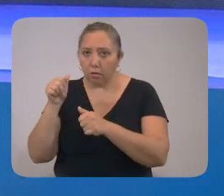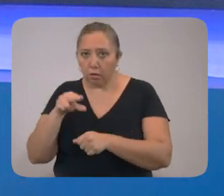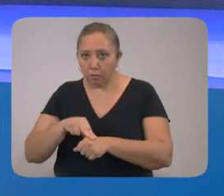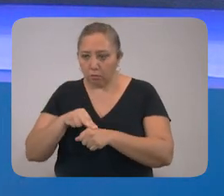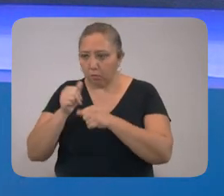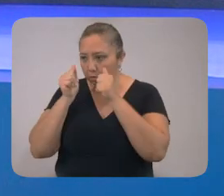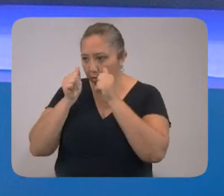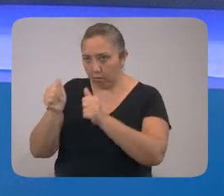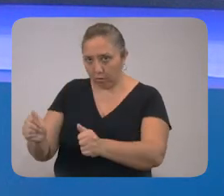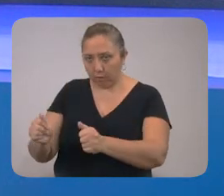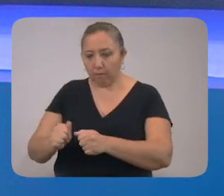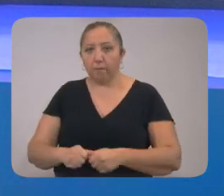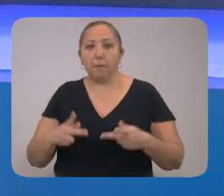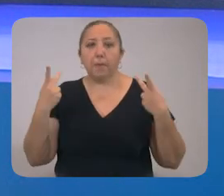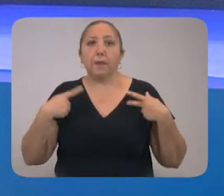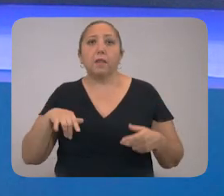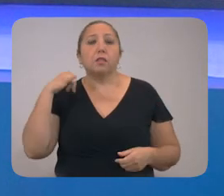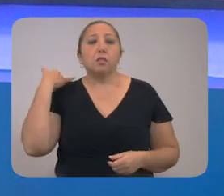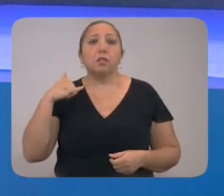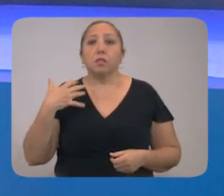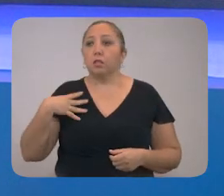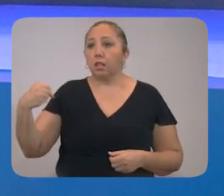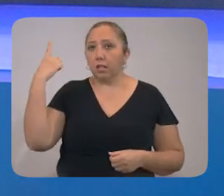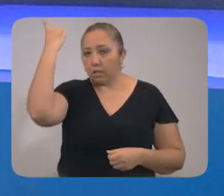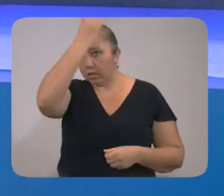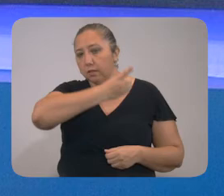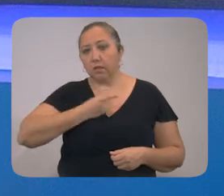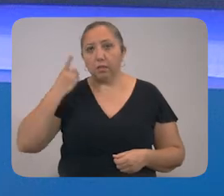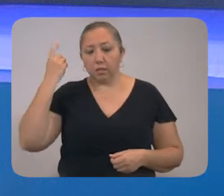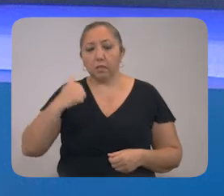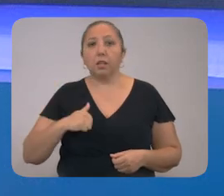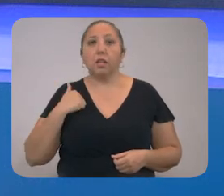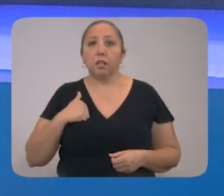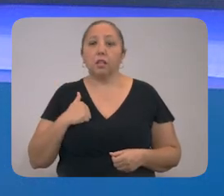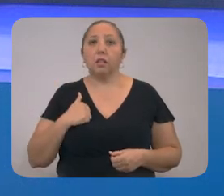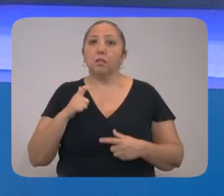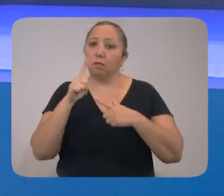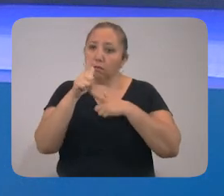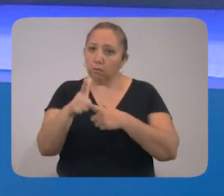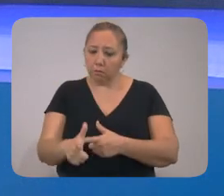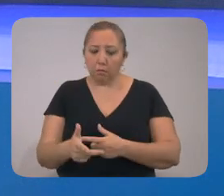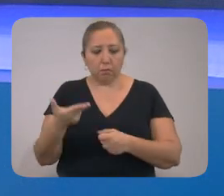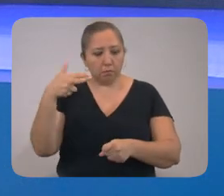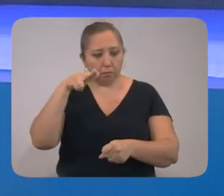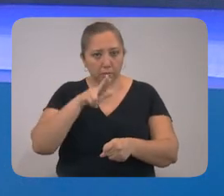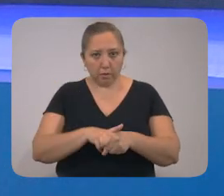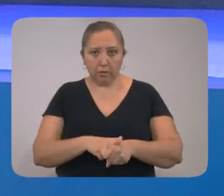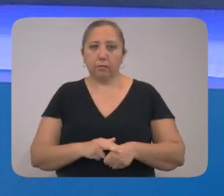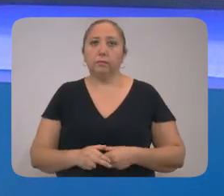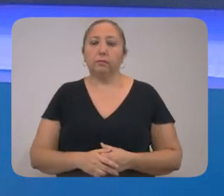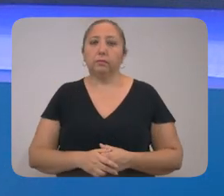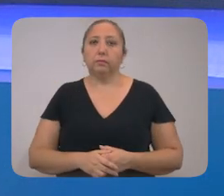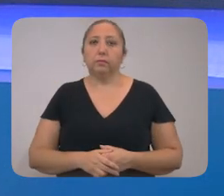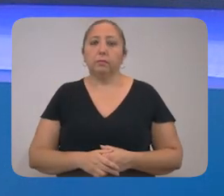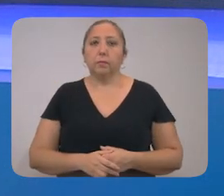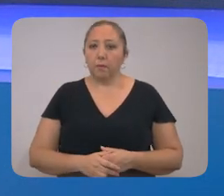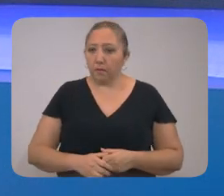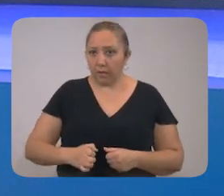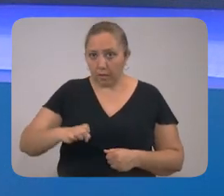total. La paciente yucateca contagiada y diagnosticada en Gandaná continúa hospitalizada.